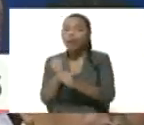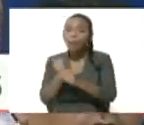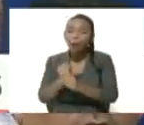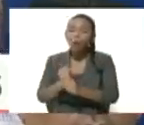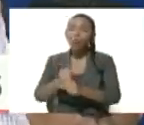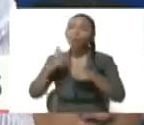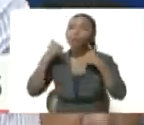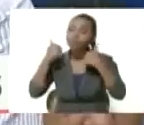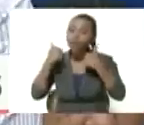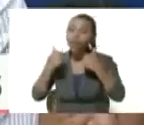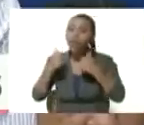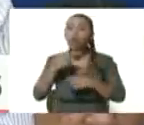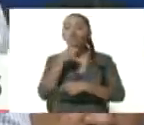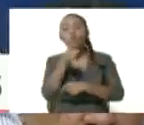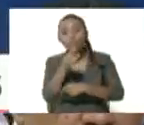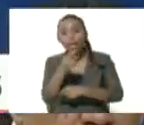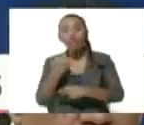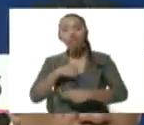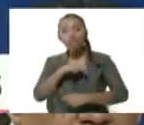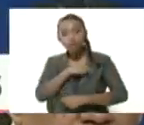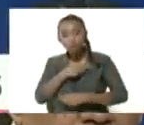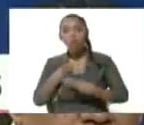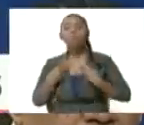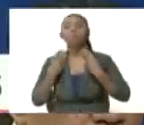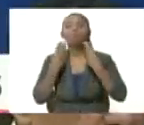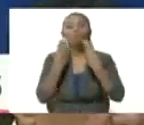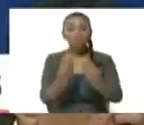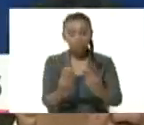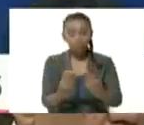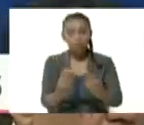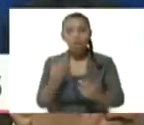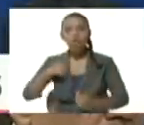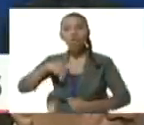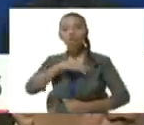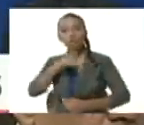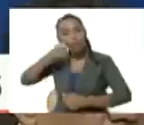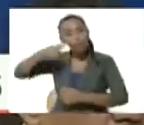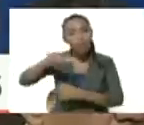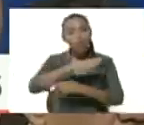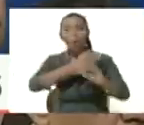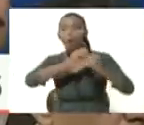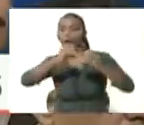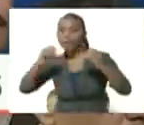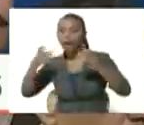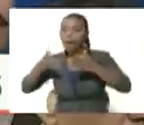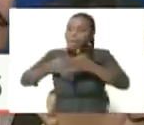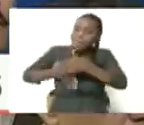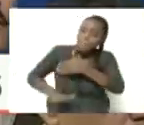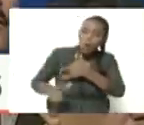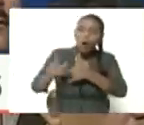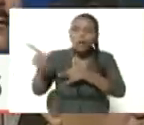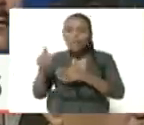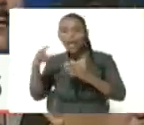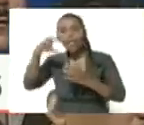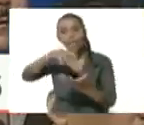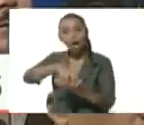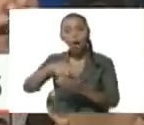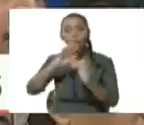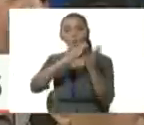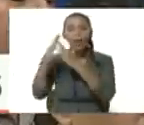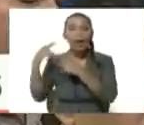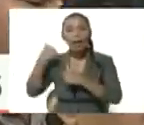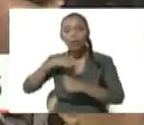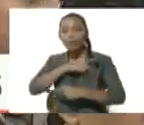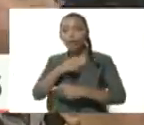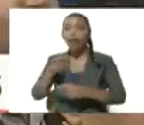certero. Cuente usted que nosotros vamos a garantizar que desde nuestro pueblo organizado nazca ese Estado comunal y nazcan las nuevas victorias para